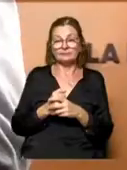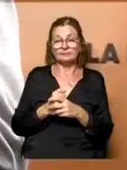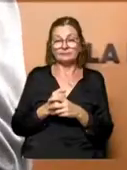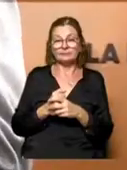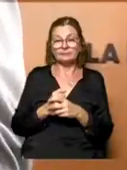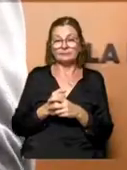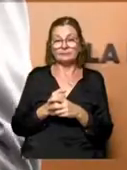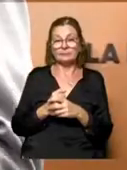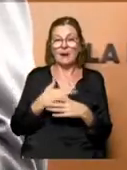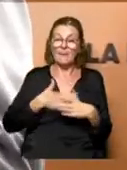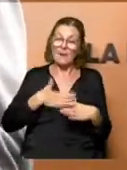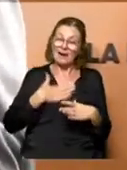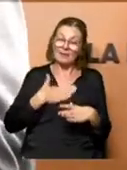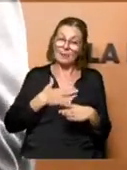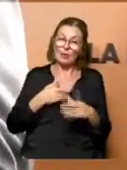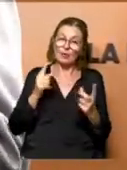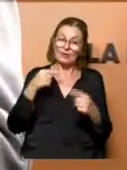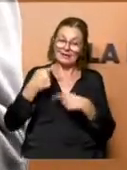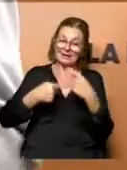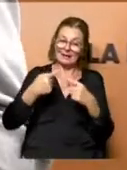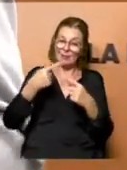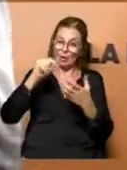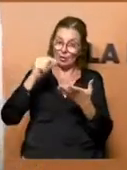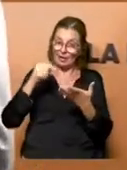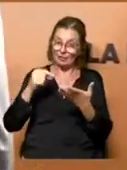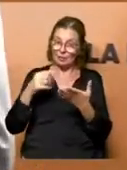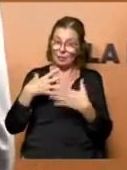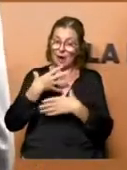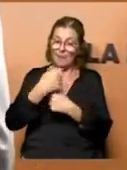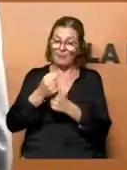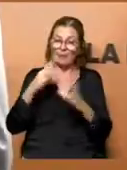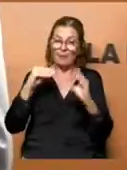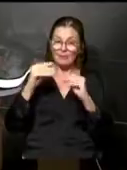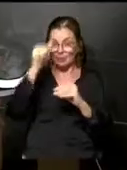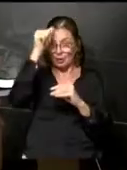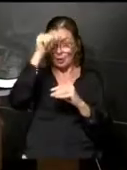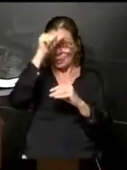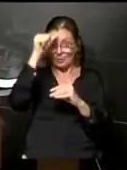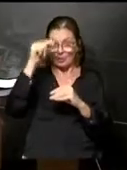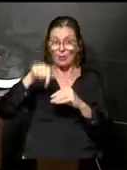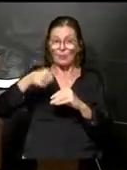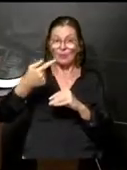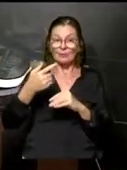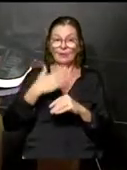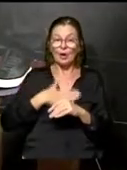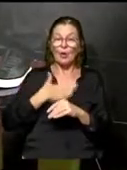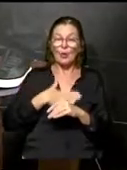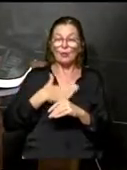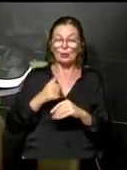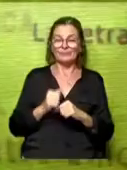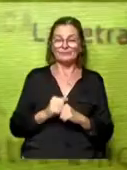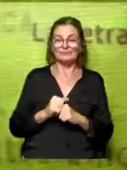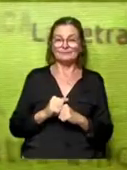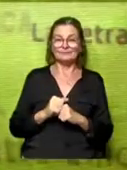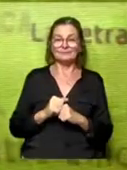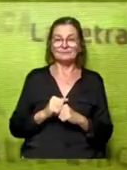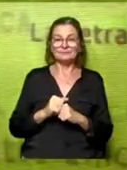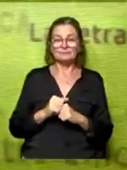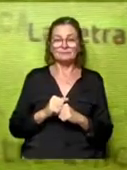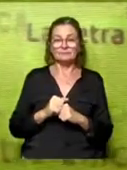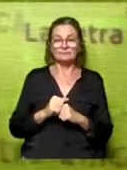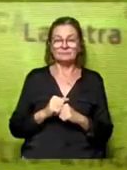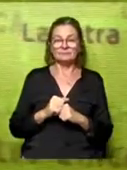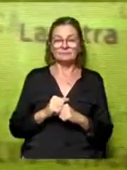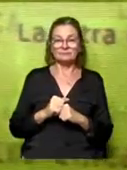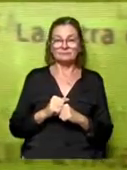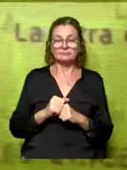Gómez, un enorme placer y seguiremos sumando datos para aportar a la charla el domingo que viene. Bueno, muchas gracias, Jorge, un gusto. Gracias a vos.